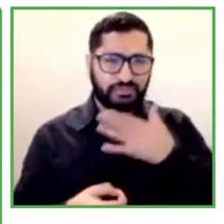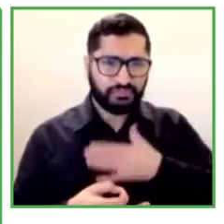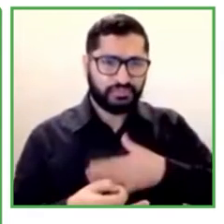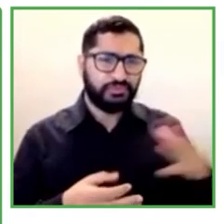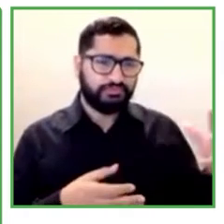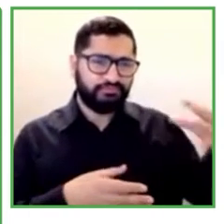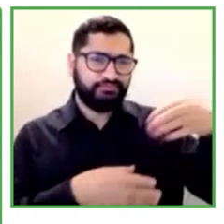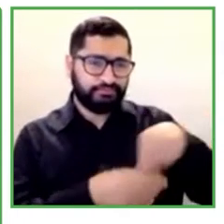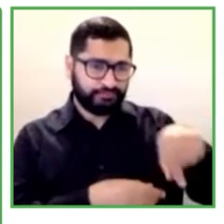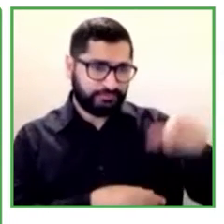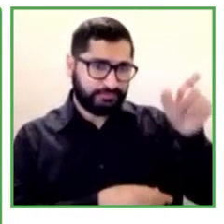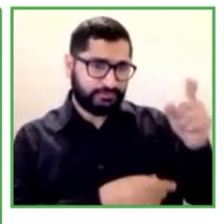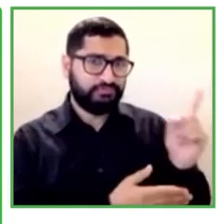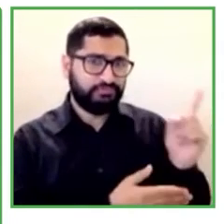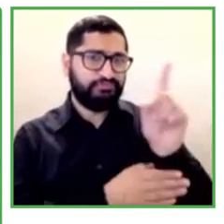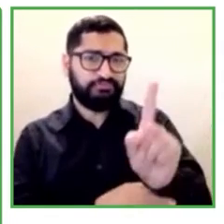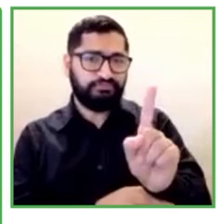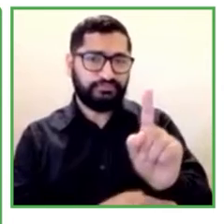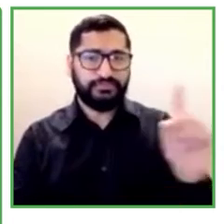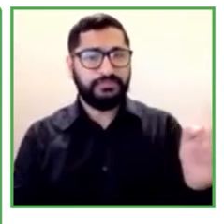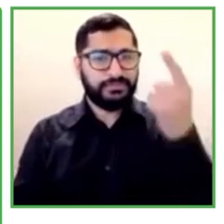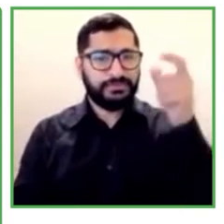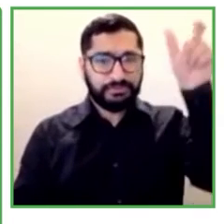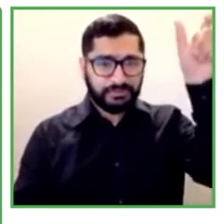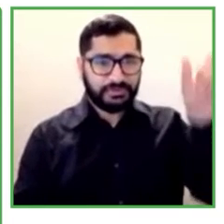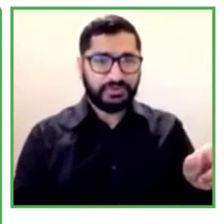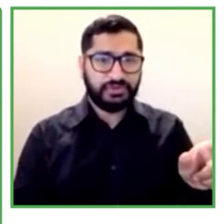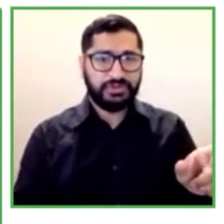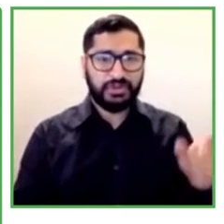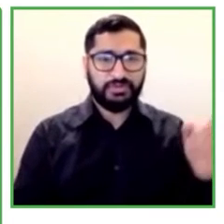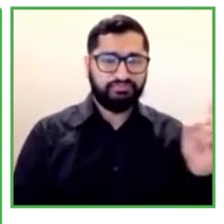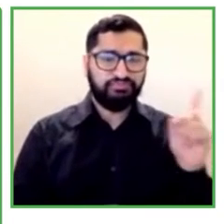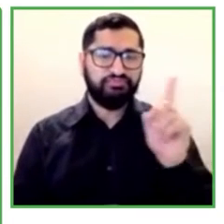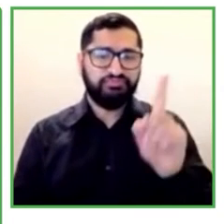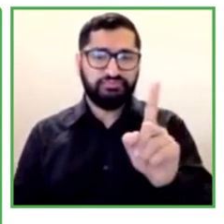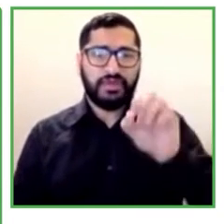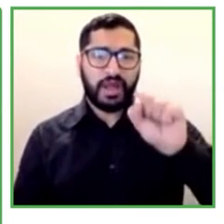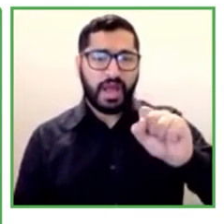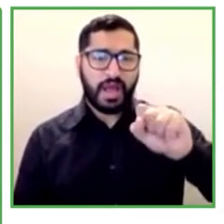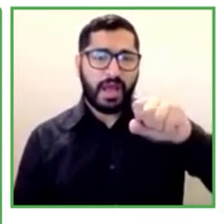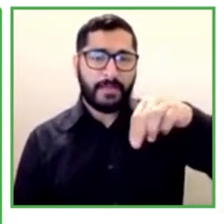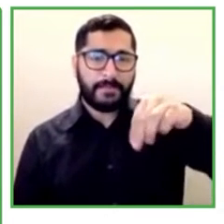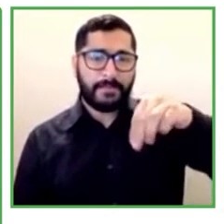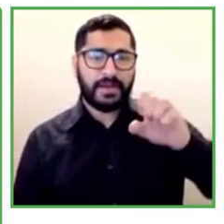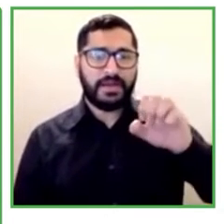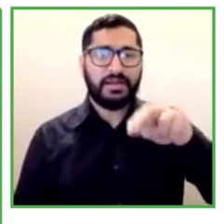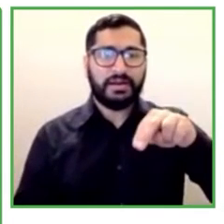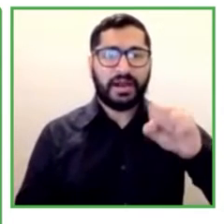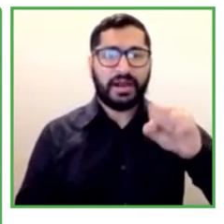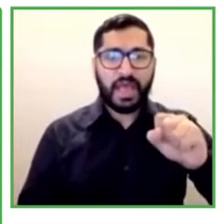primera presentación es para Amena El-Sayeh, de Egipto.